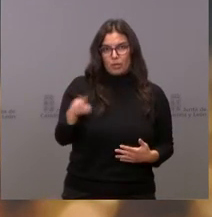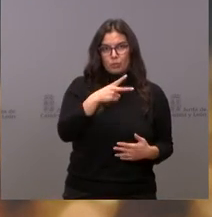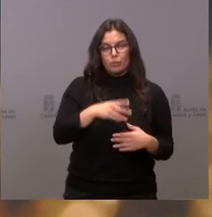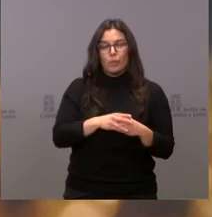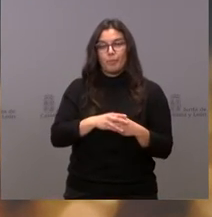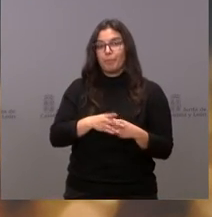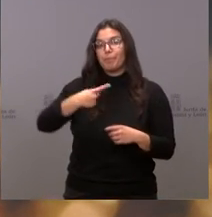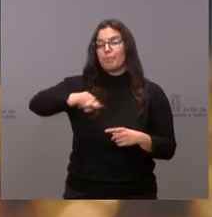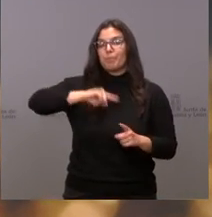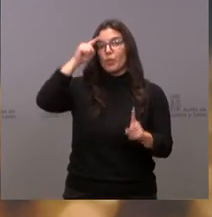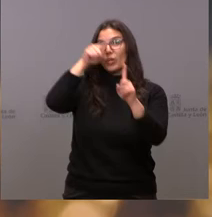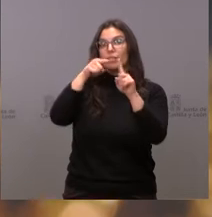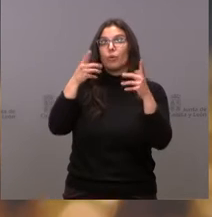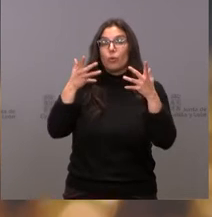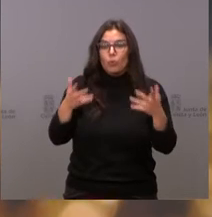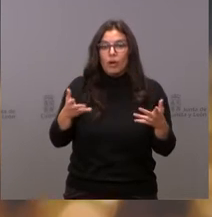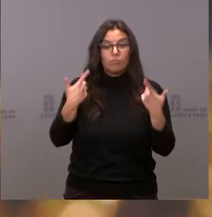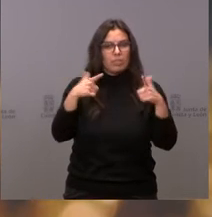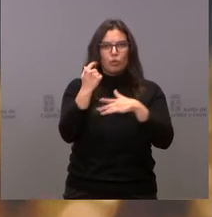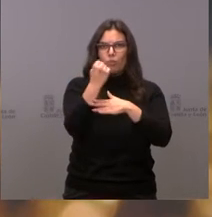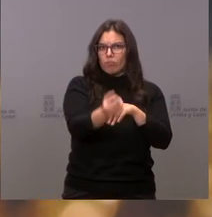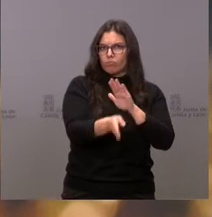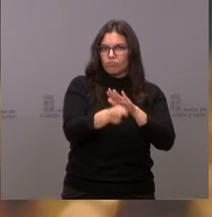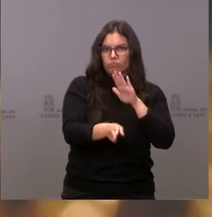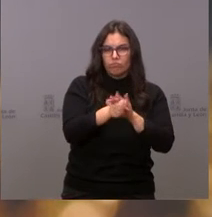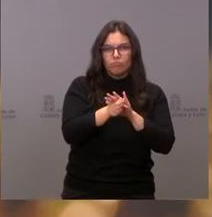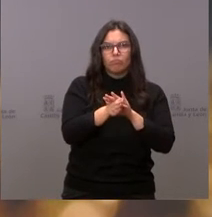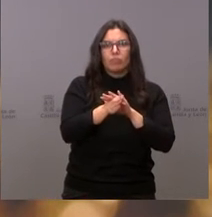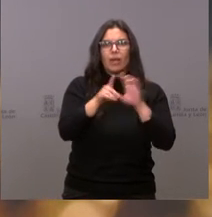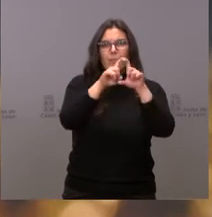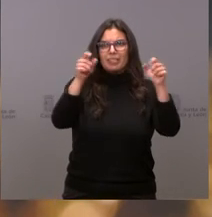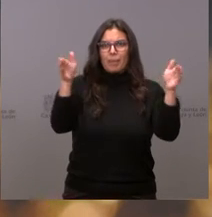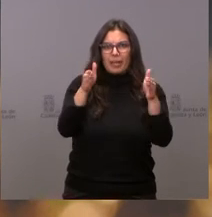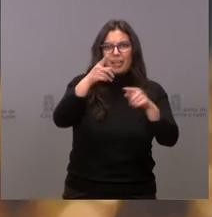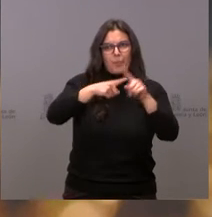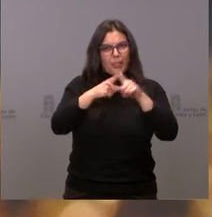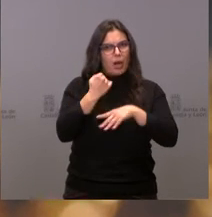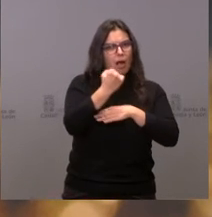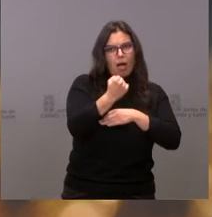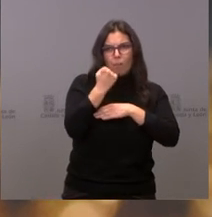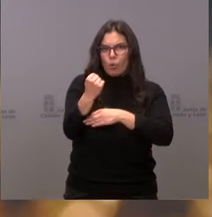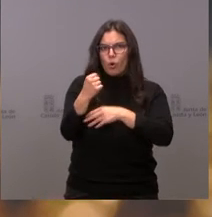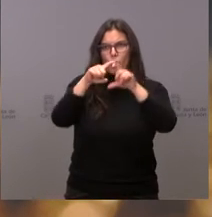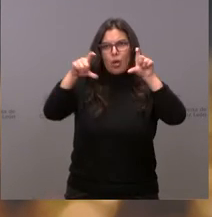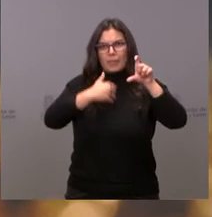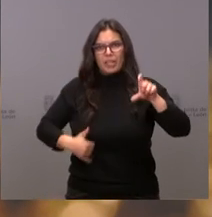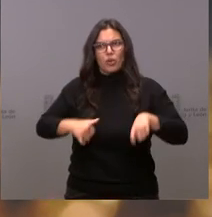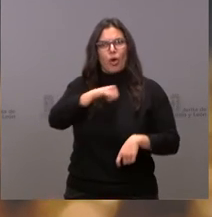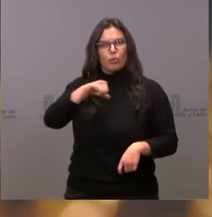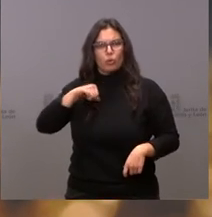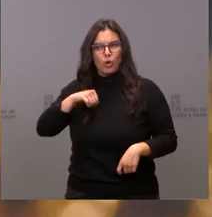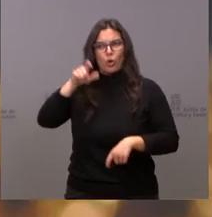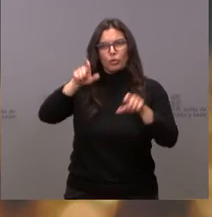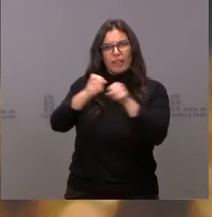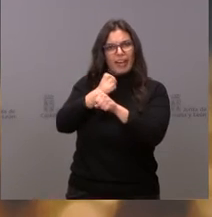nuestro objetivo seguir apoyando al sector seguir apoyando a las pymes en seguir apoyando a los empresarios a los autónomos a los